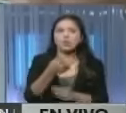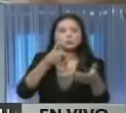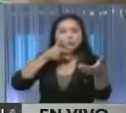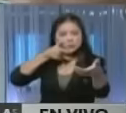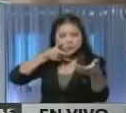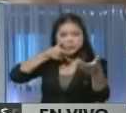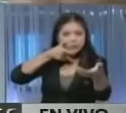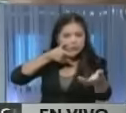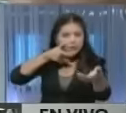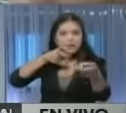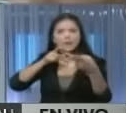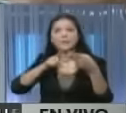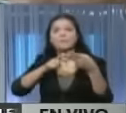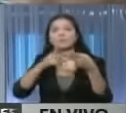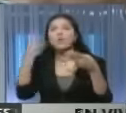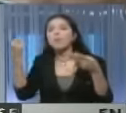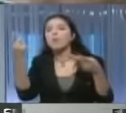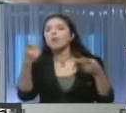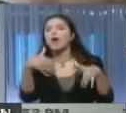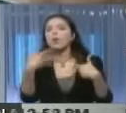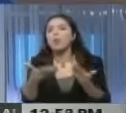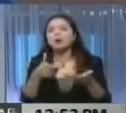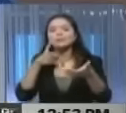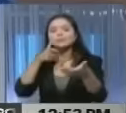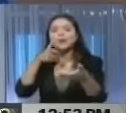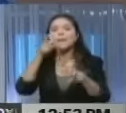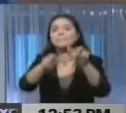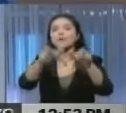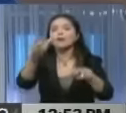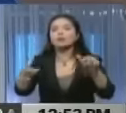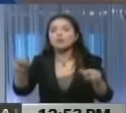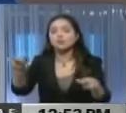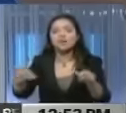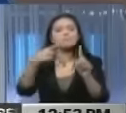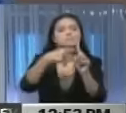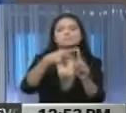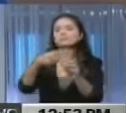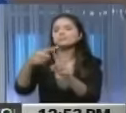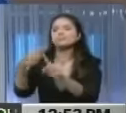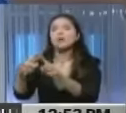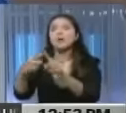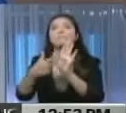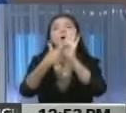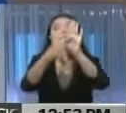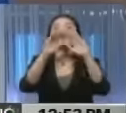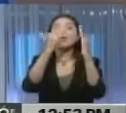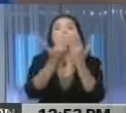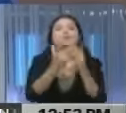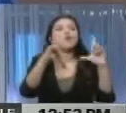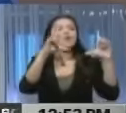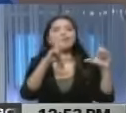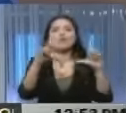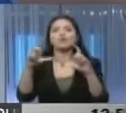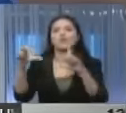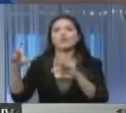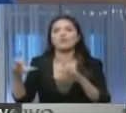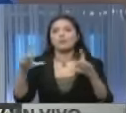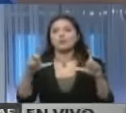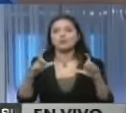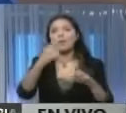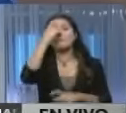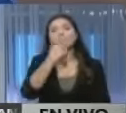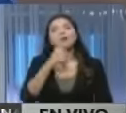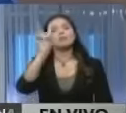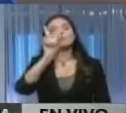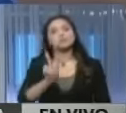Francotiradores buscaban el asesinato de ciudadanos y ciudadanas para vender al mundo una foto poco agradable sobre nuestro